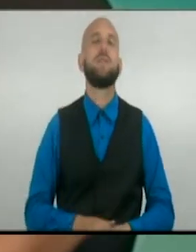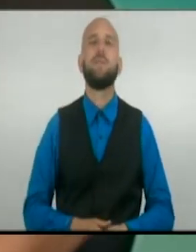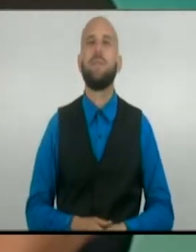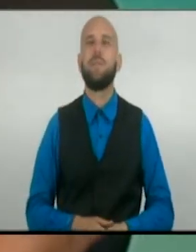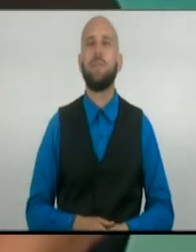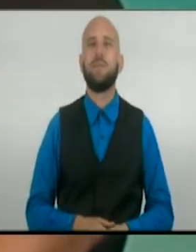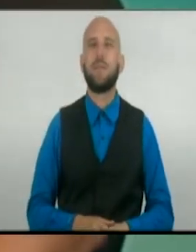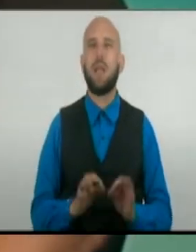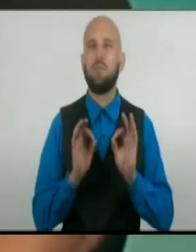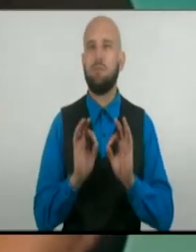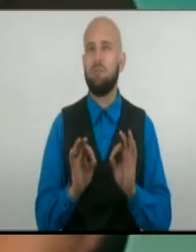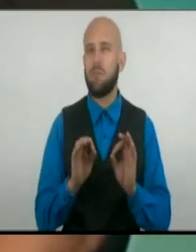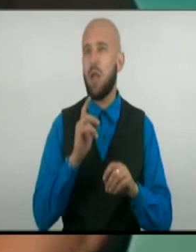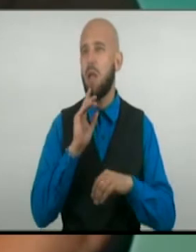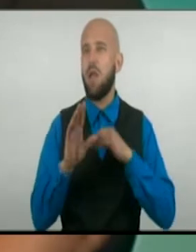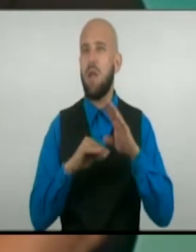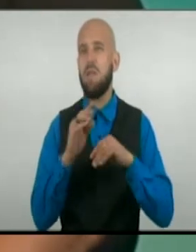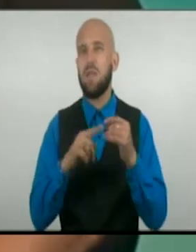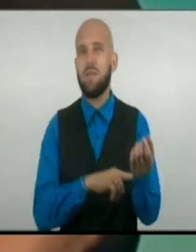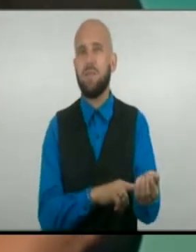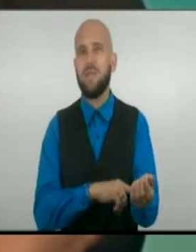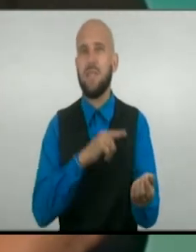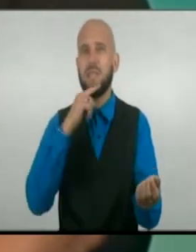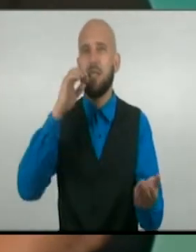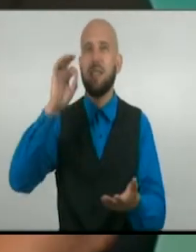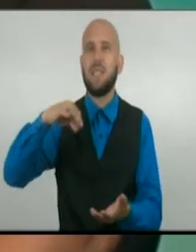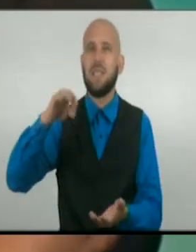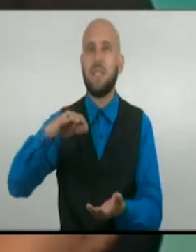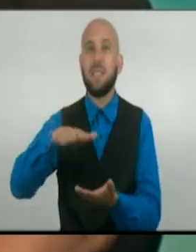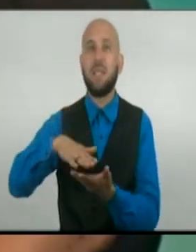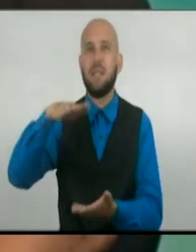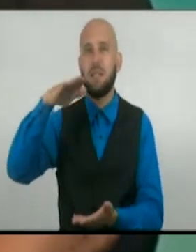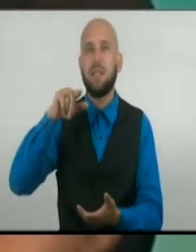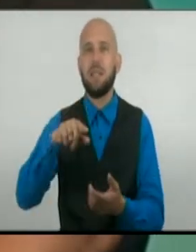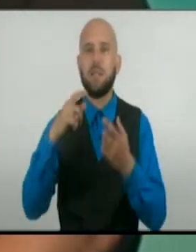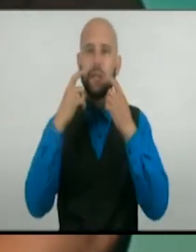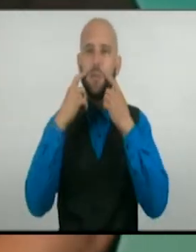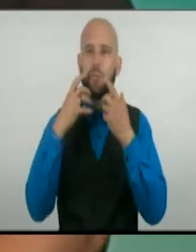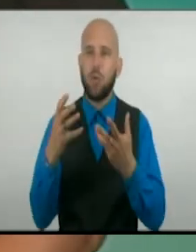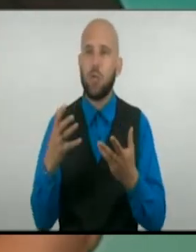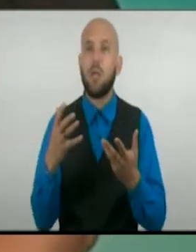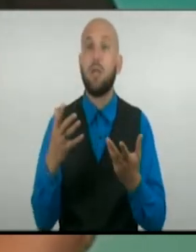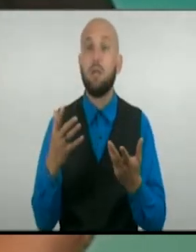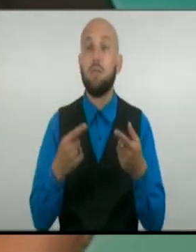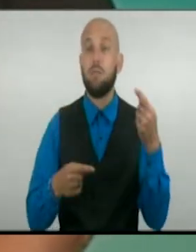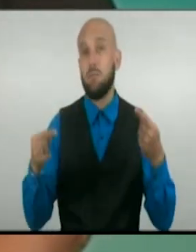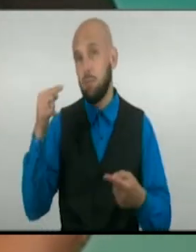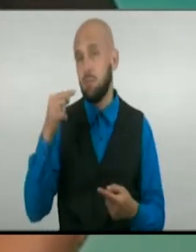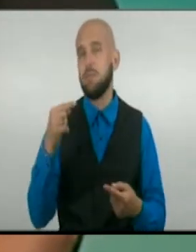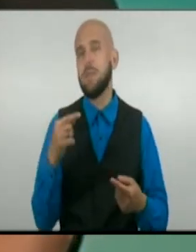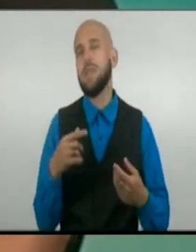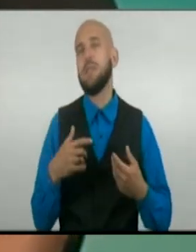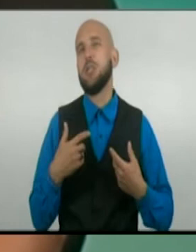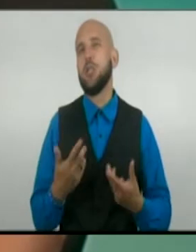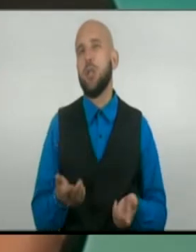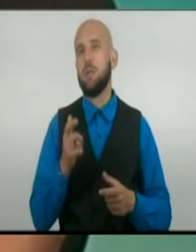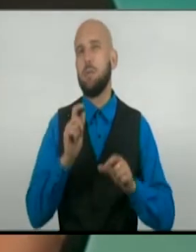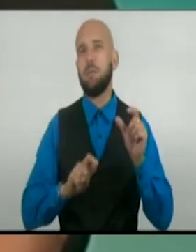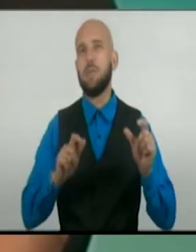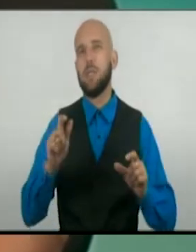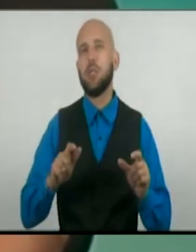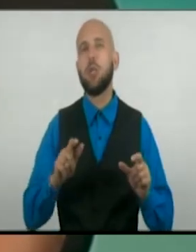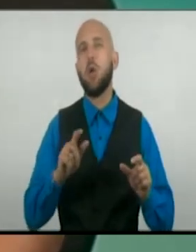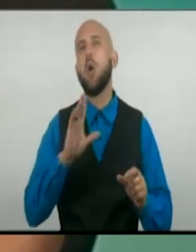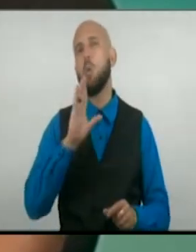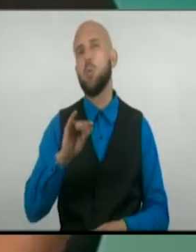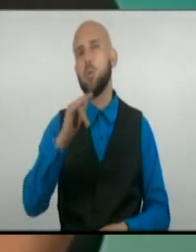hablando de las transfusiones de sangre son tan importantes tan vitales y por supuesto las personas las agradecen